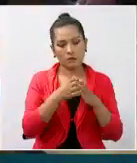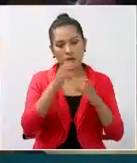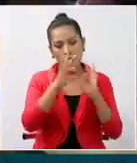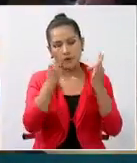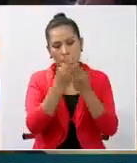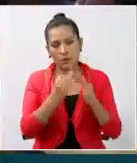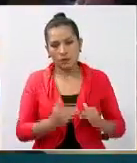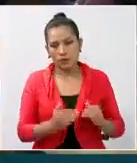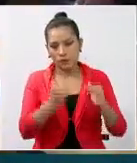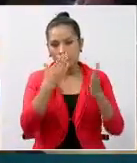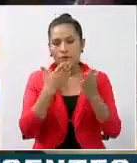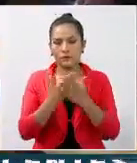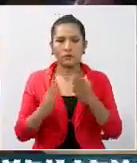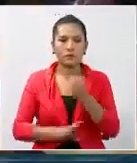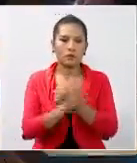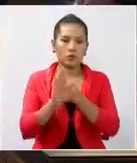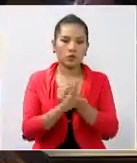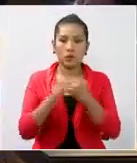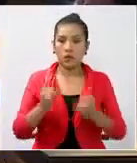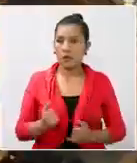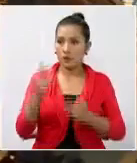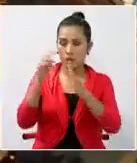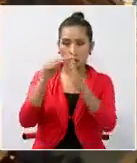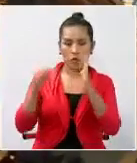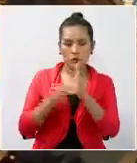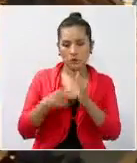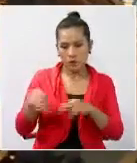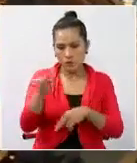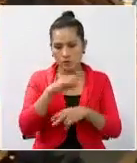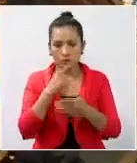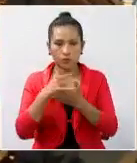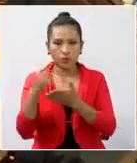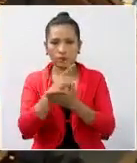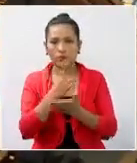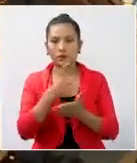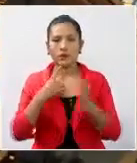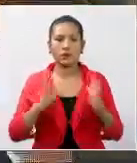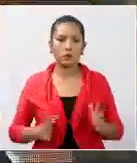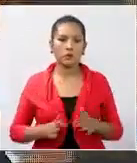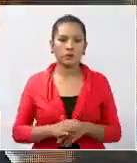norma ahora debe ser sancionada por la Cámara de Diputados.